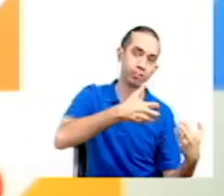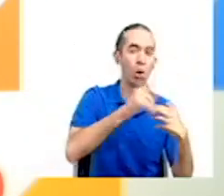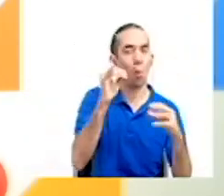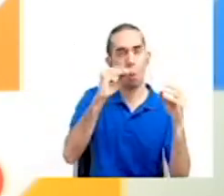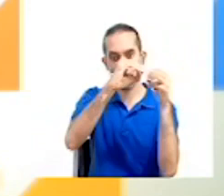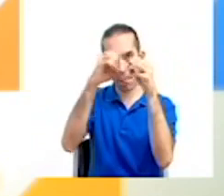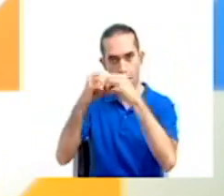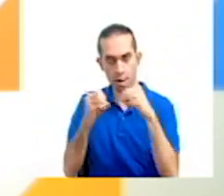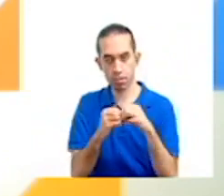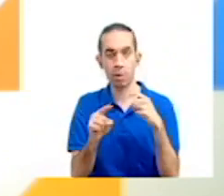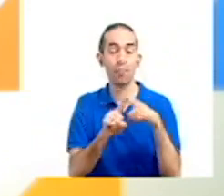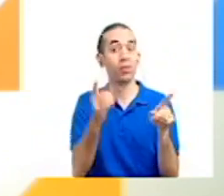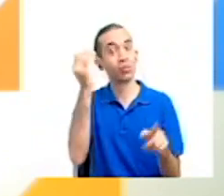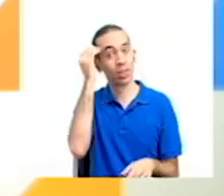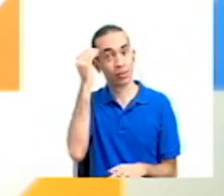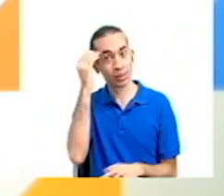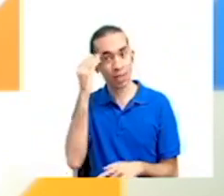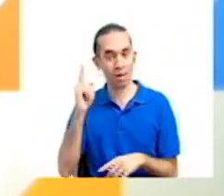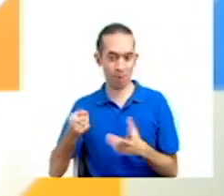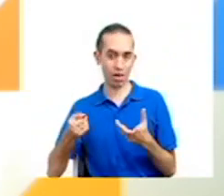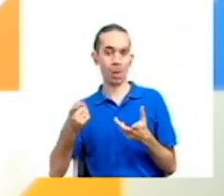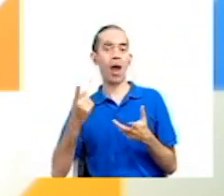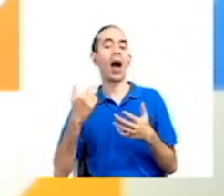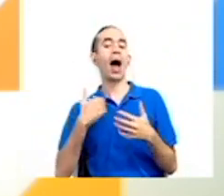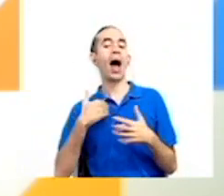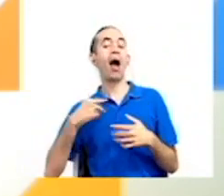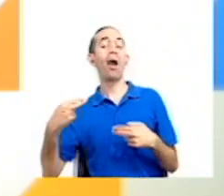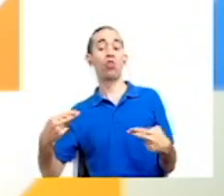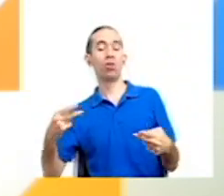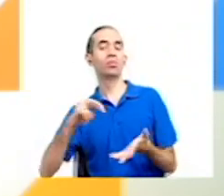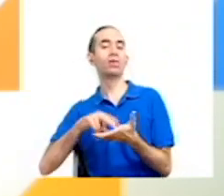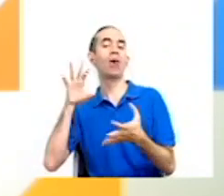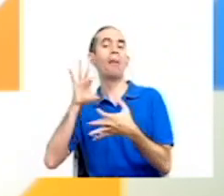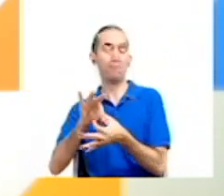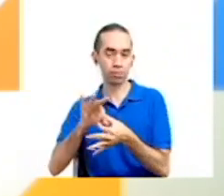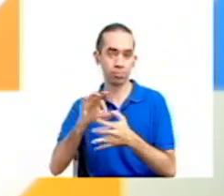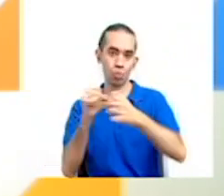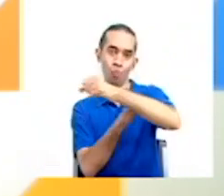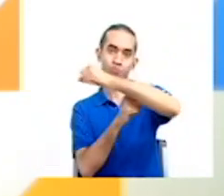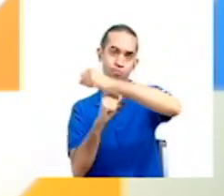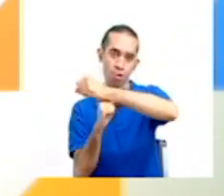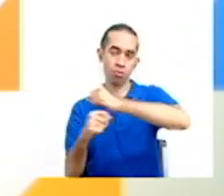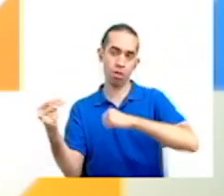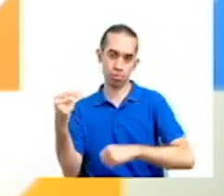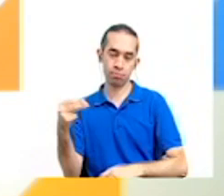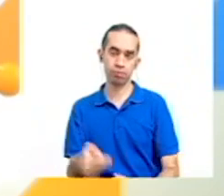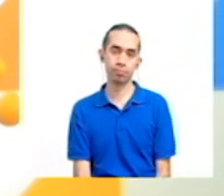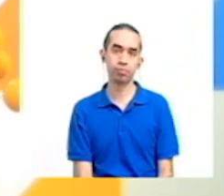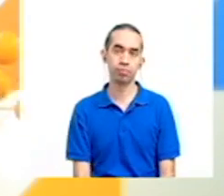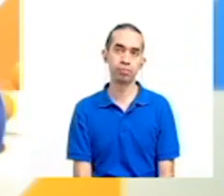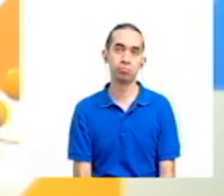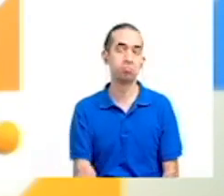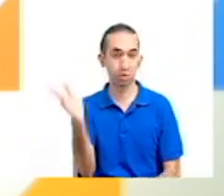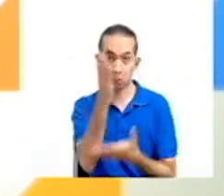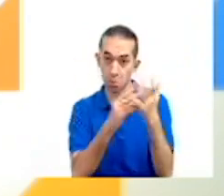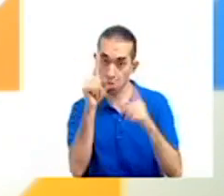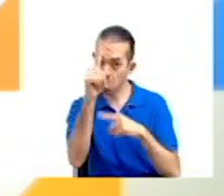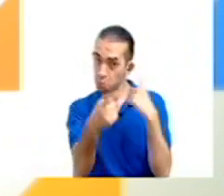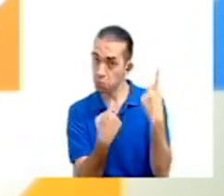hidrógeno y tiene oxígeno, serían fuerzas de puente de hidrógeno. Ahora, ¿Les queda alguna pregunta?